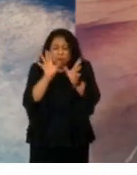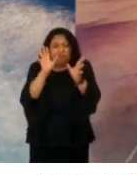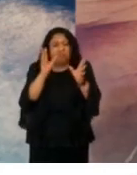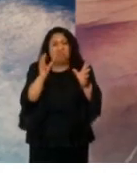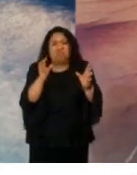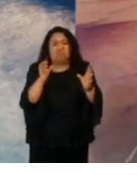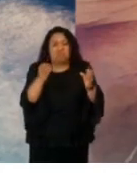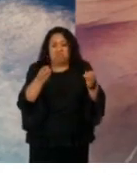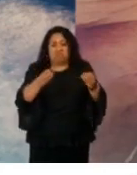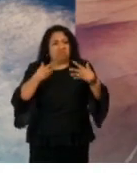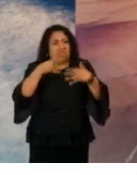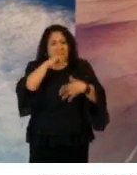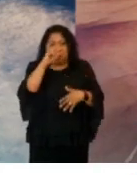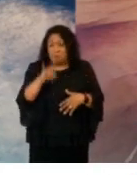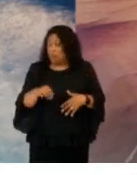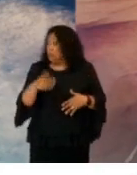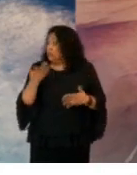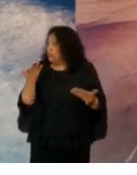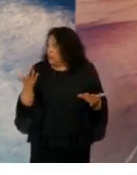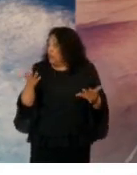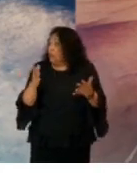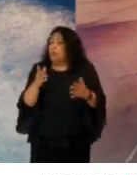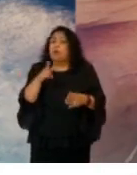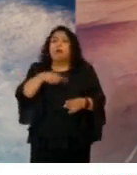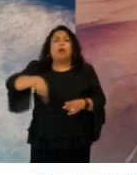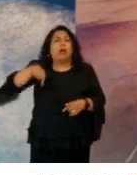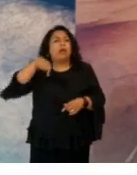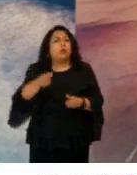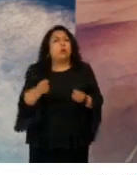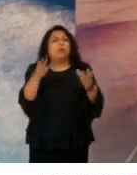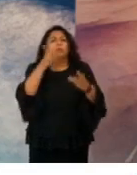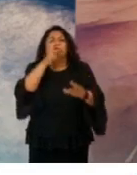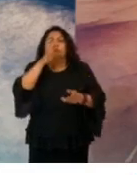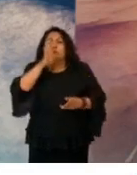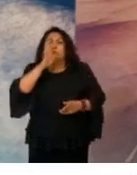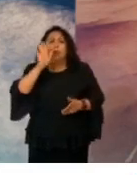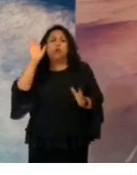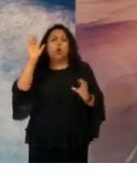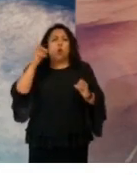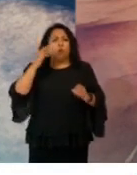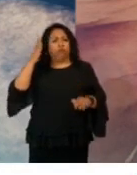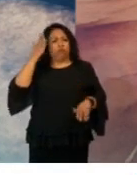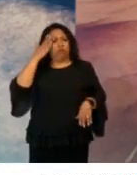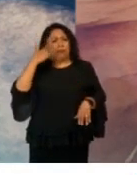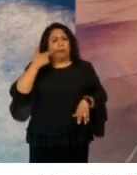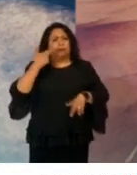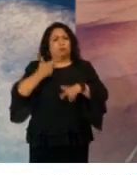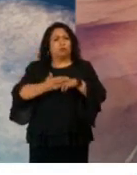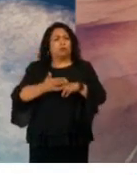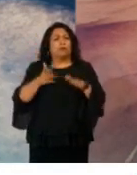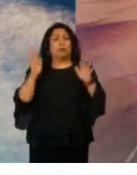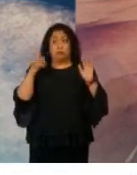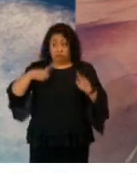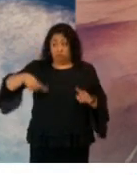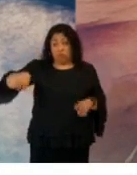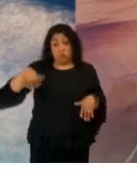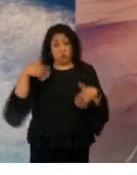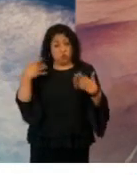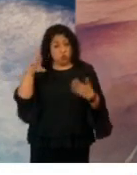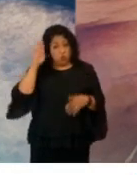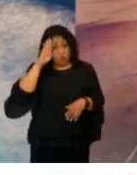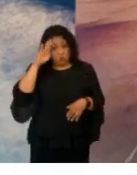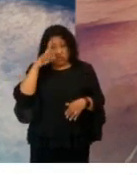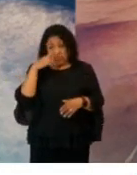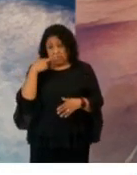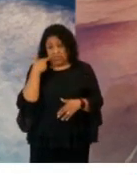de ustedes me podrían levantar la mano son papás o mamás, tutores legales? Ya. Tienen una responsabilidad enorme. No sé